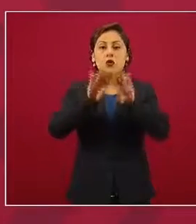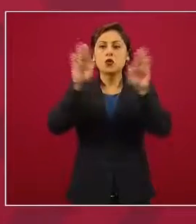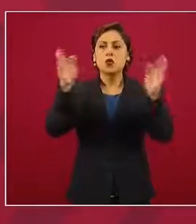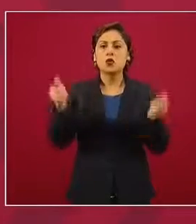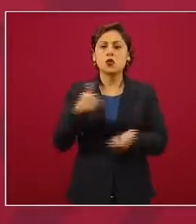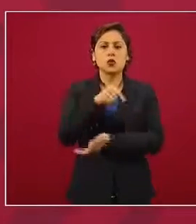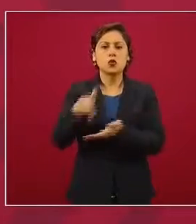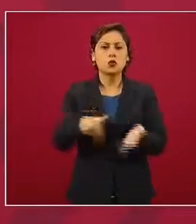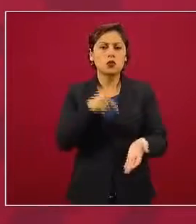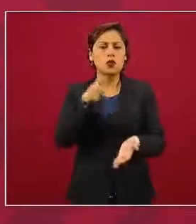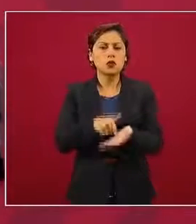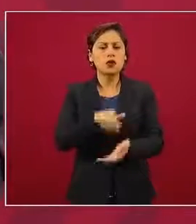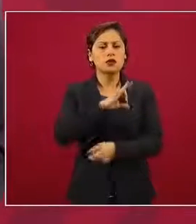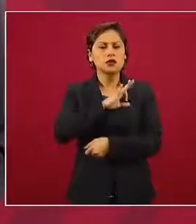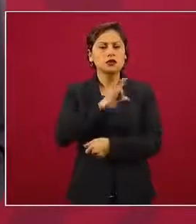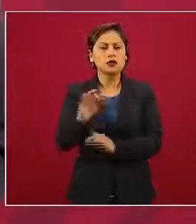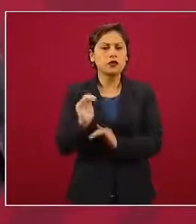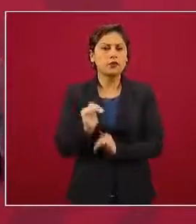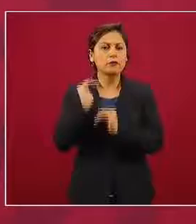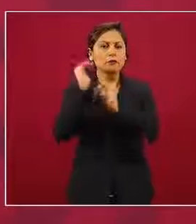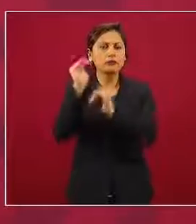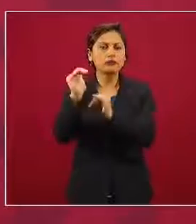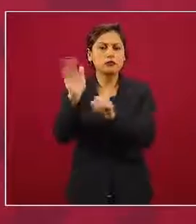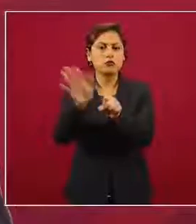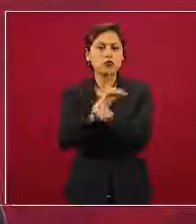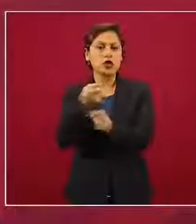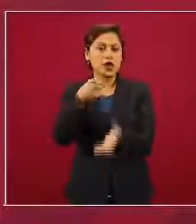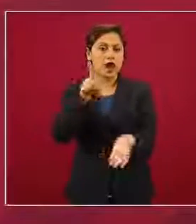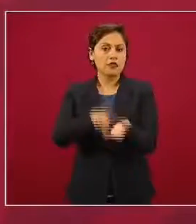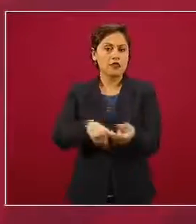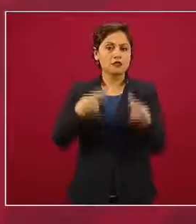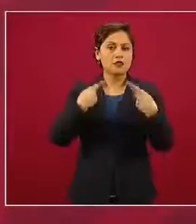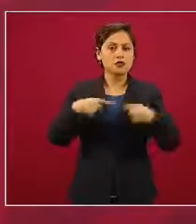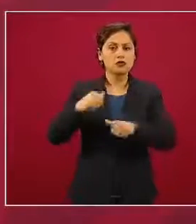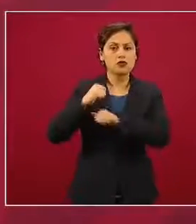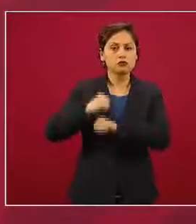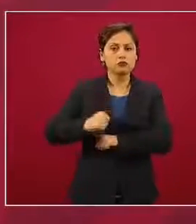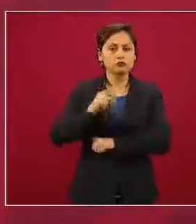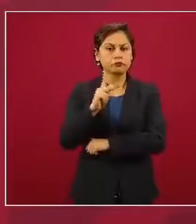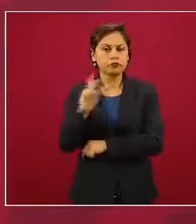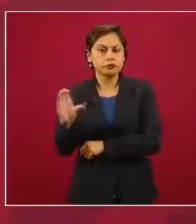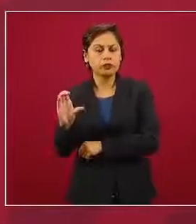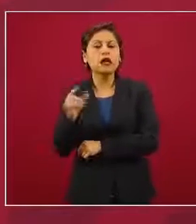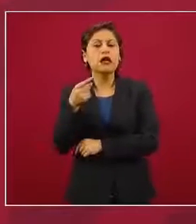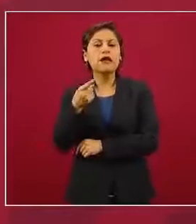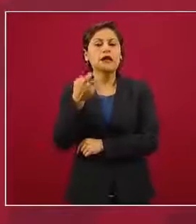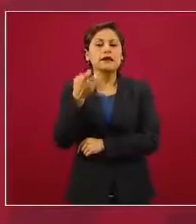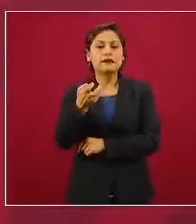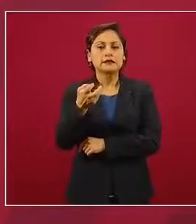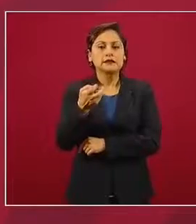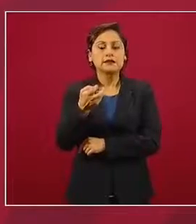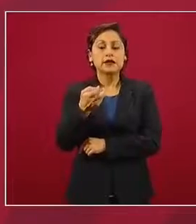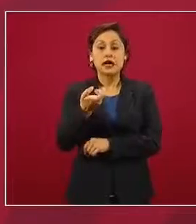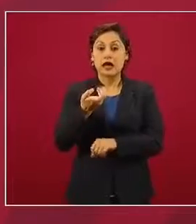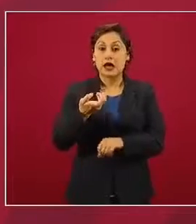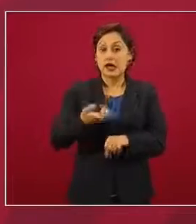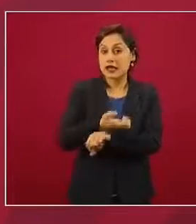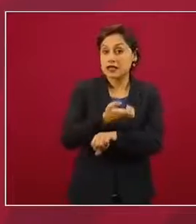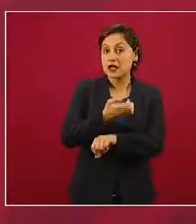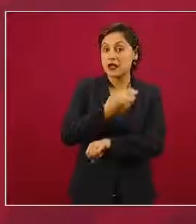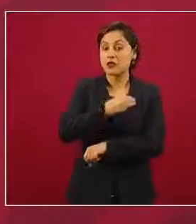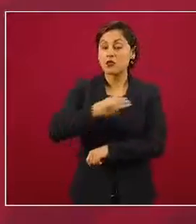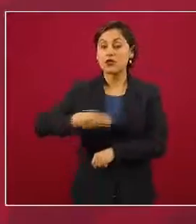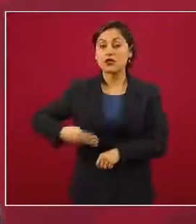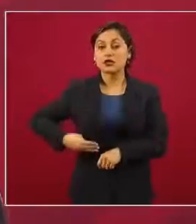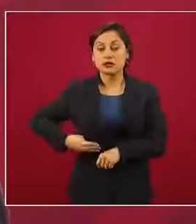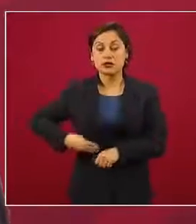por sus protocolos de protección civil, pero sí se puede que la autoridad estatal y municipal, sobre